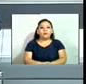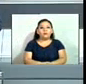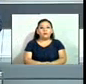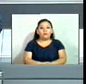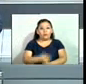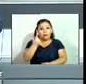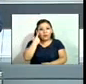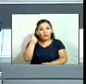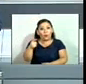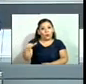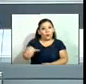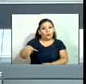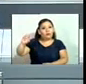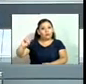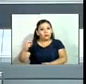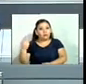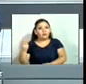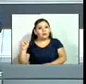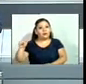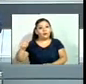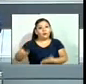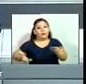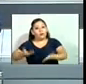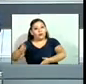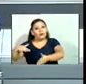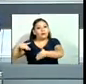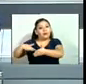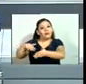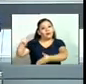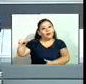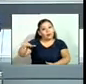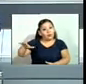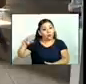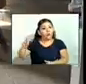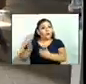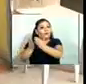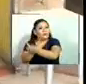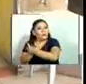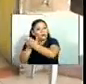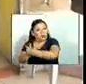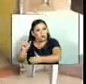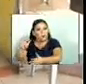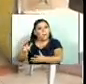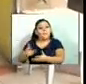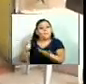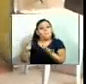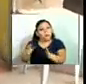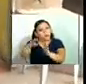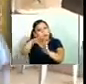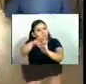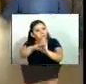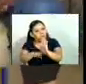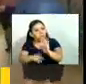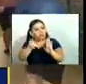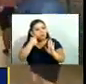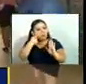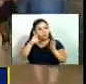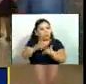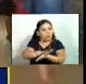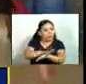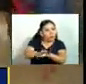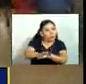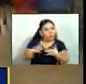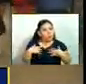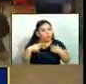Vamos a la zona oriental, en el mercado municipal de Santa Rosa de Lima, en el departamento de la Unión, se han incrementado los protocolos de desinfección para quienes